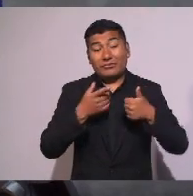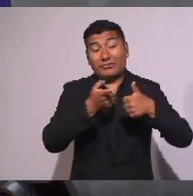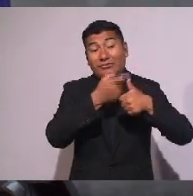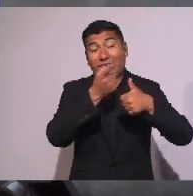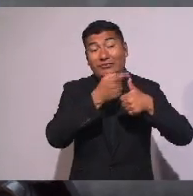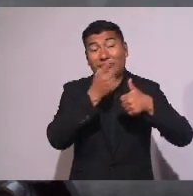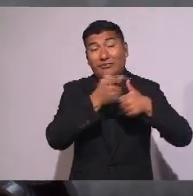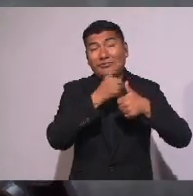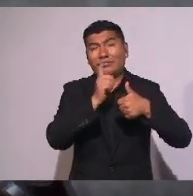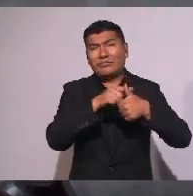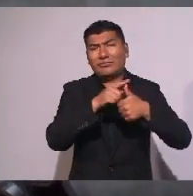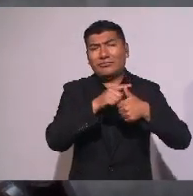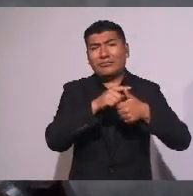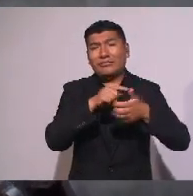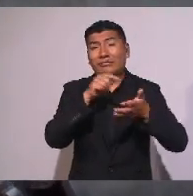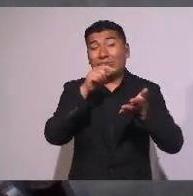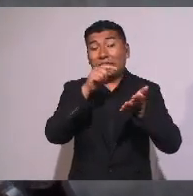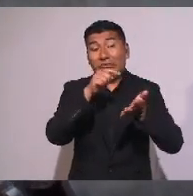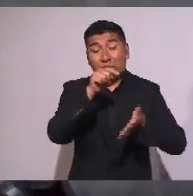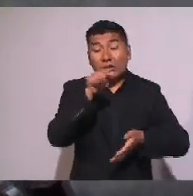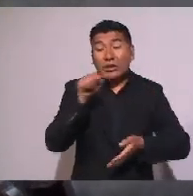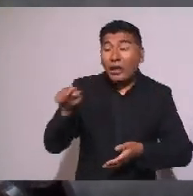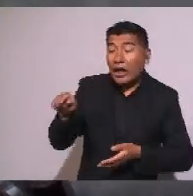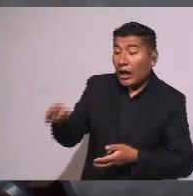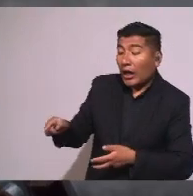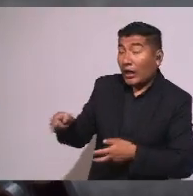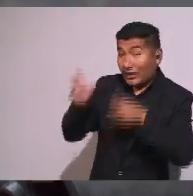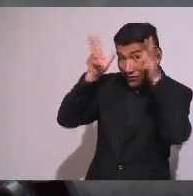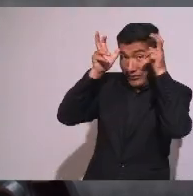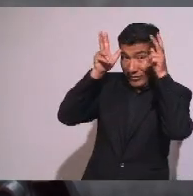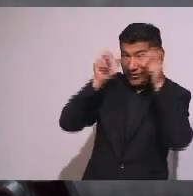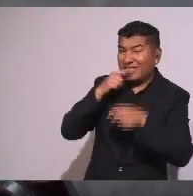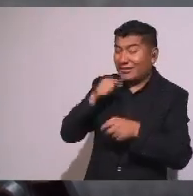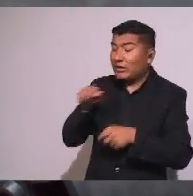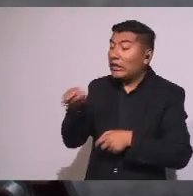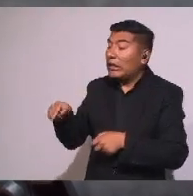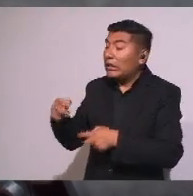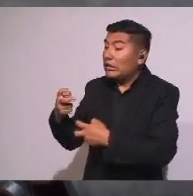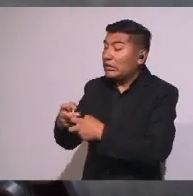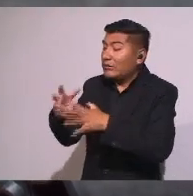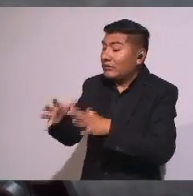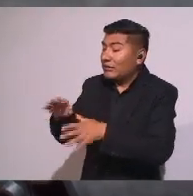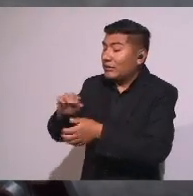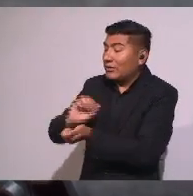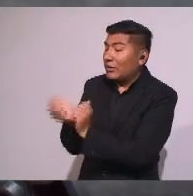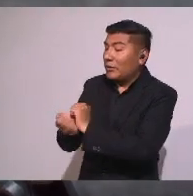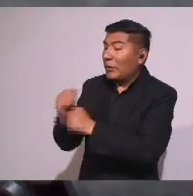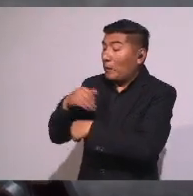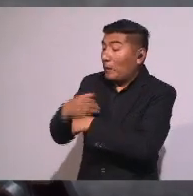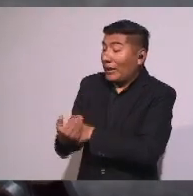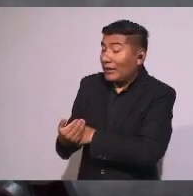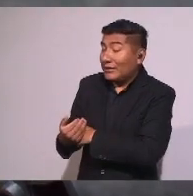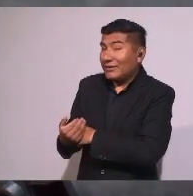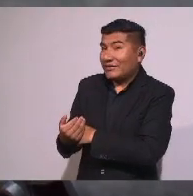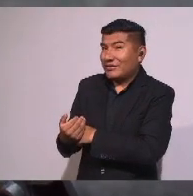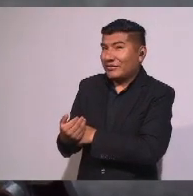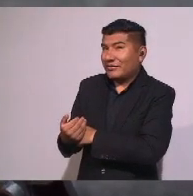Primero, haz que estas piedras se conviertan en pan, le dice el demonio, el enemigo.